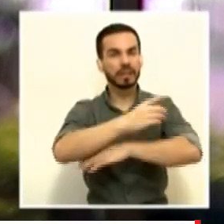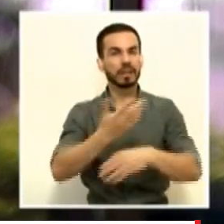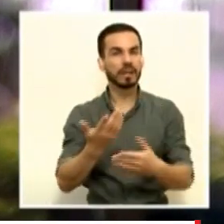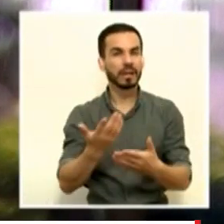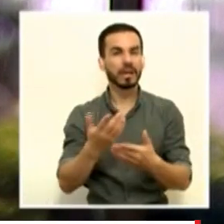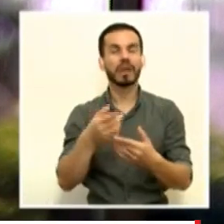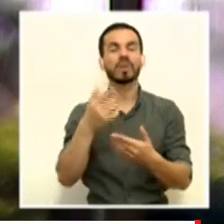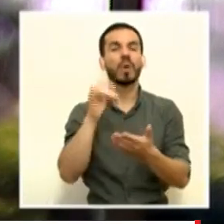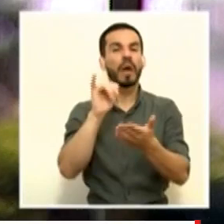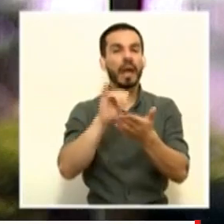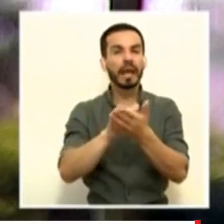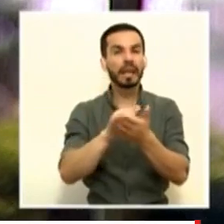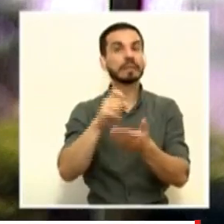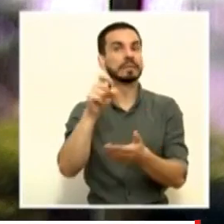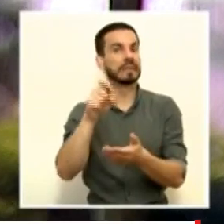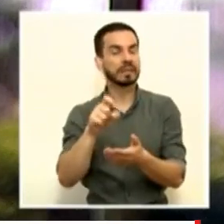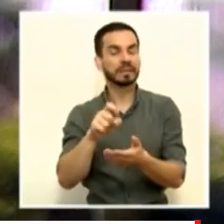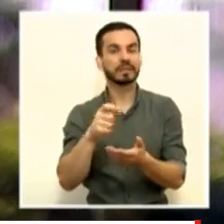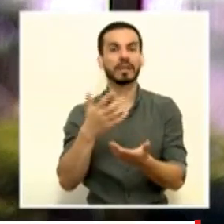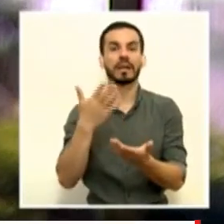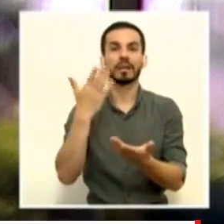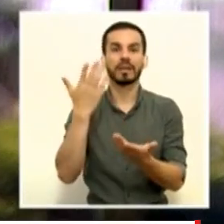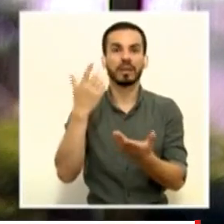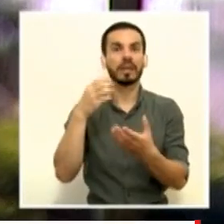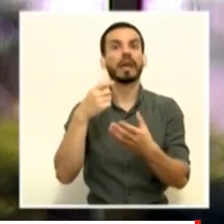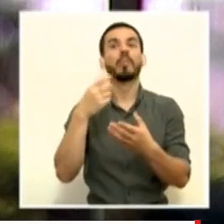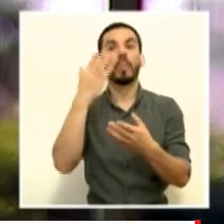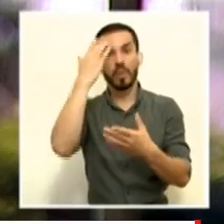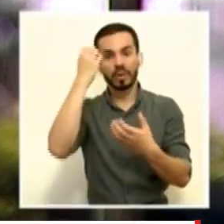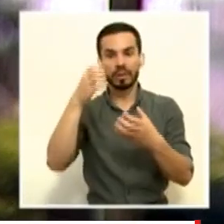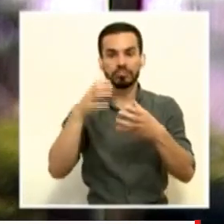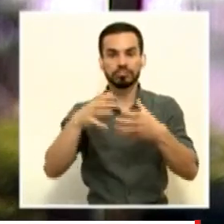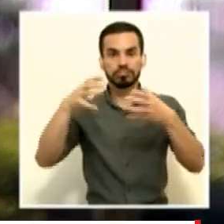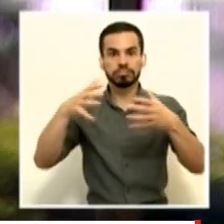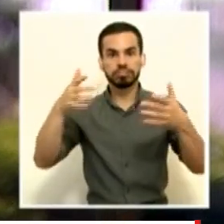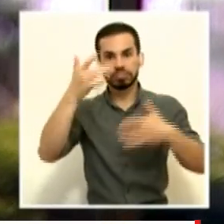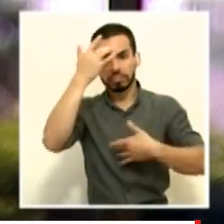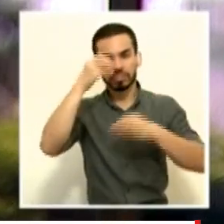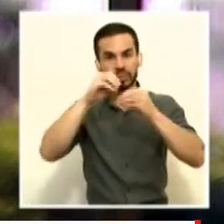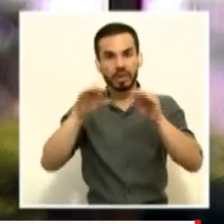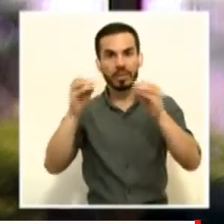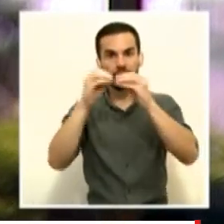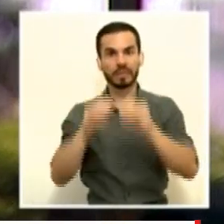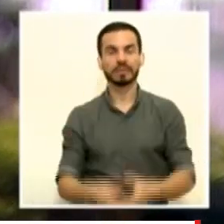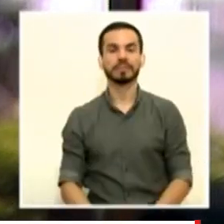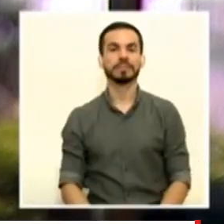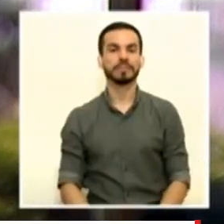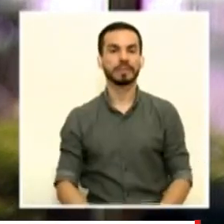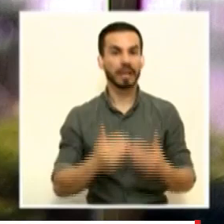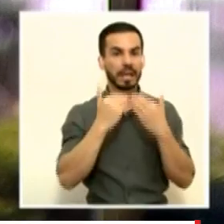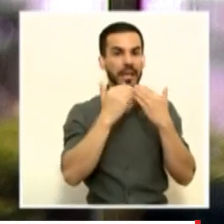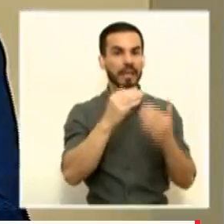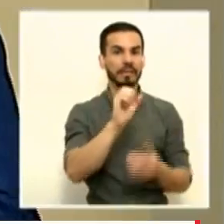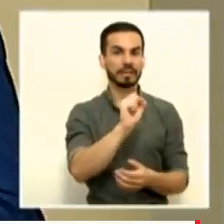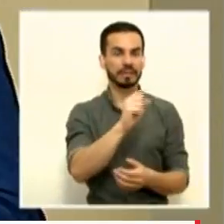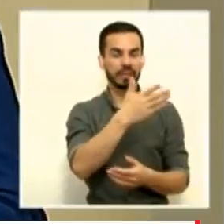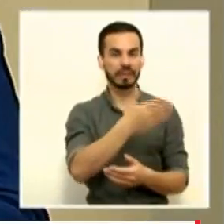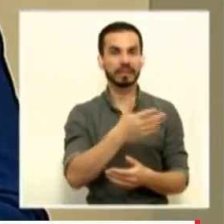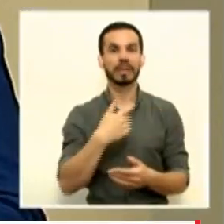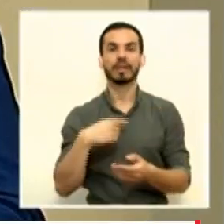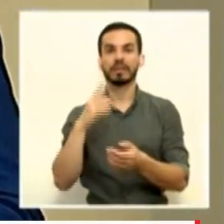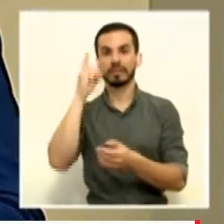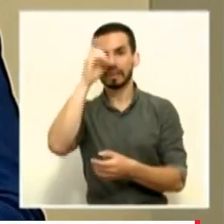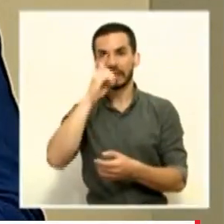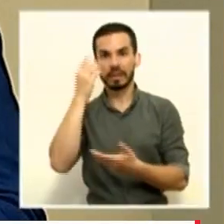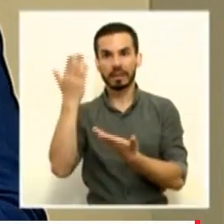si eso va a ser necesario debido a que siguen aumentando los casos. Gracias, Sebastián. Doctor Daniel